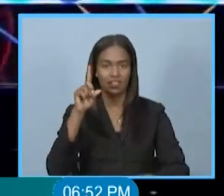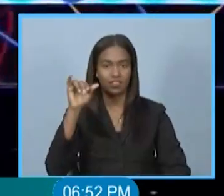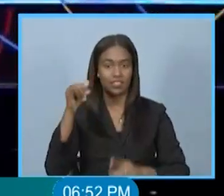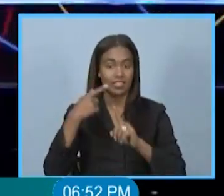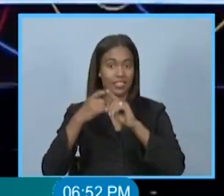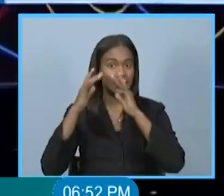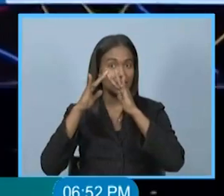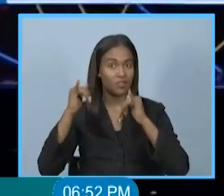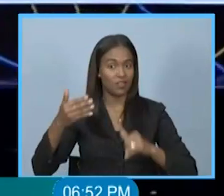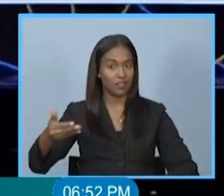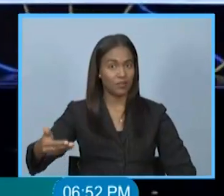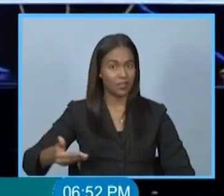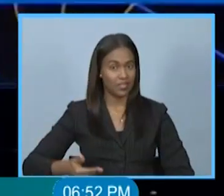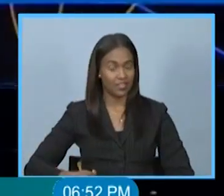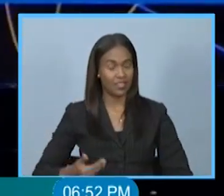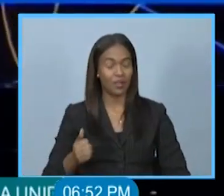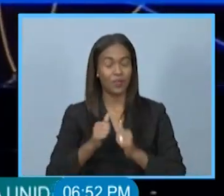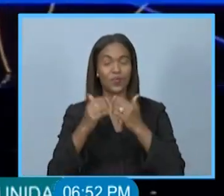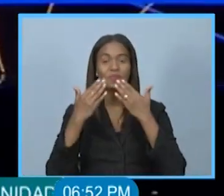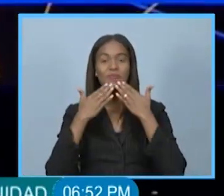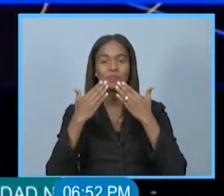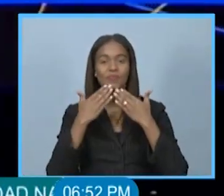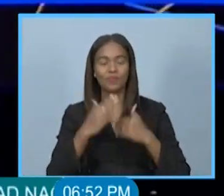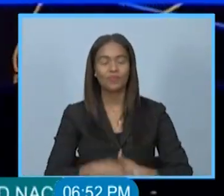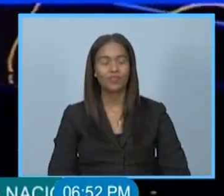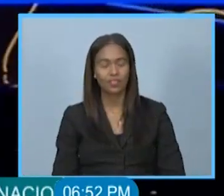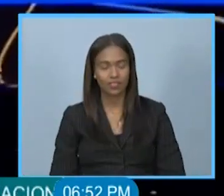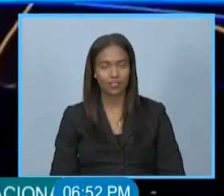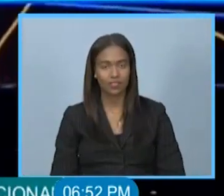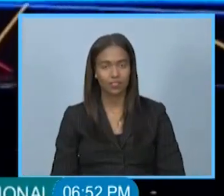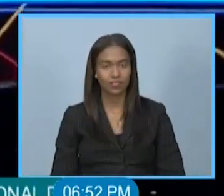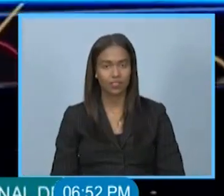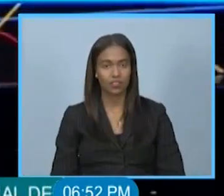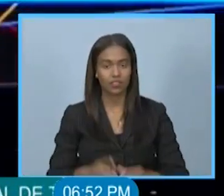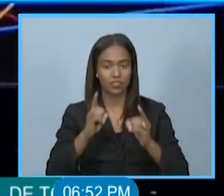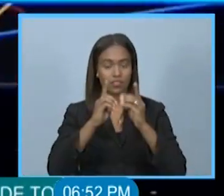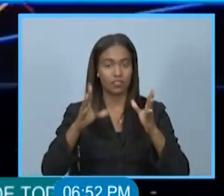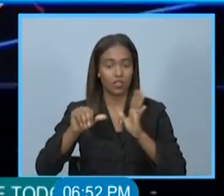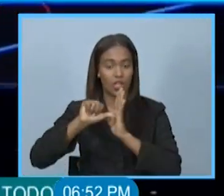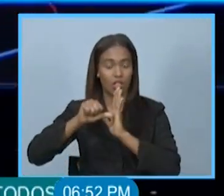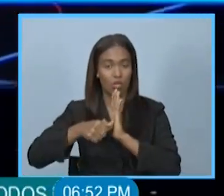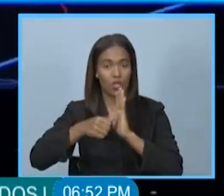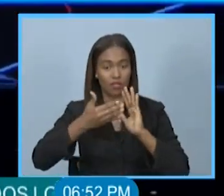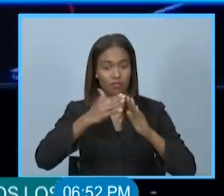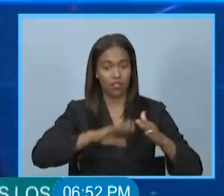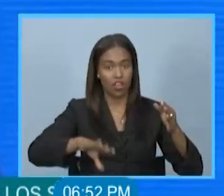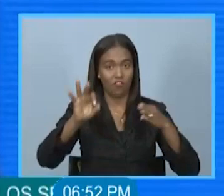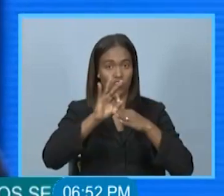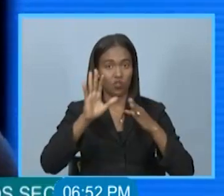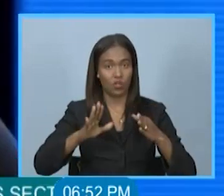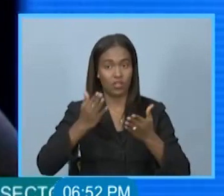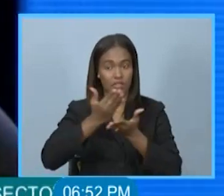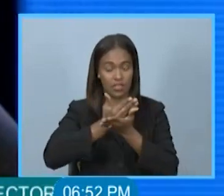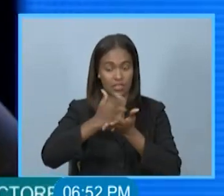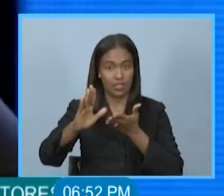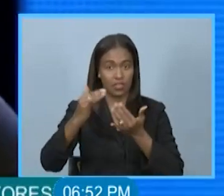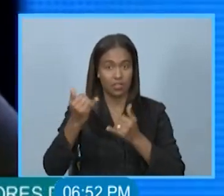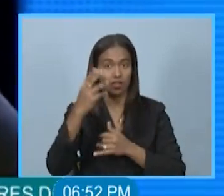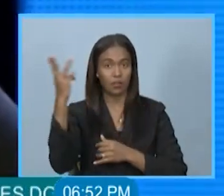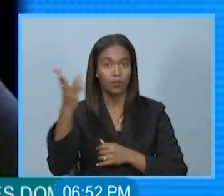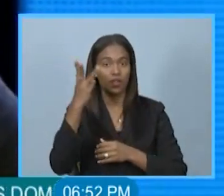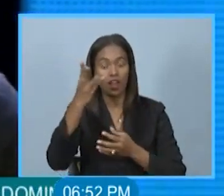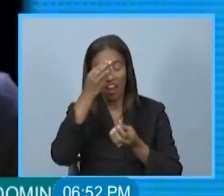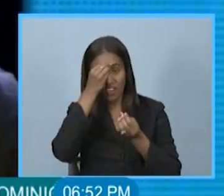seigüey bienvenido Andy Muchas gracias ahí está la dirección de aduanas y sector empresarial rechazaron este miércoles